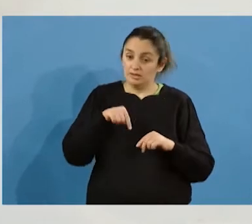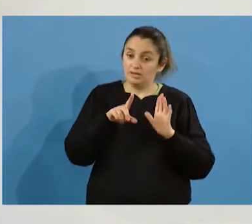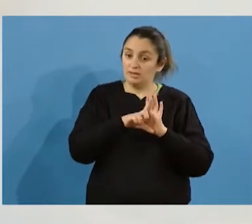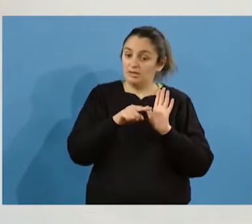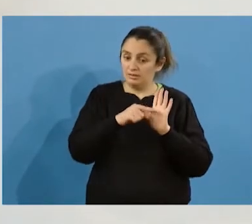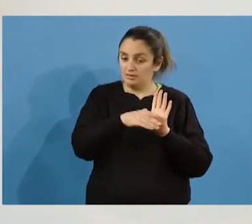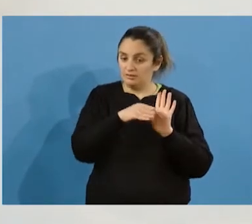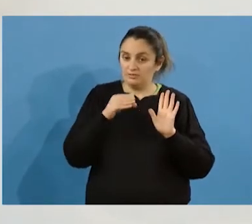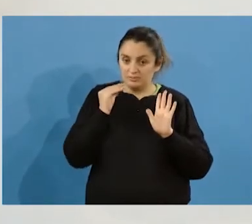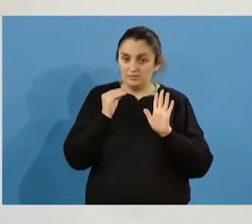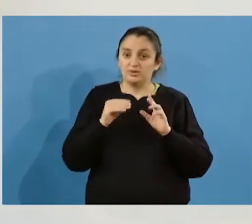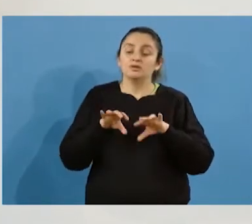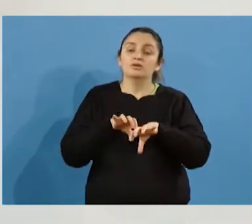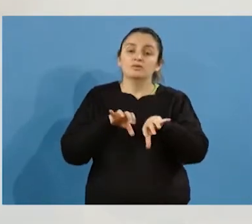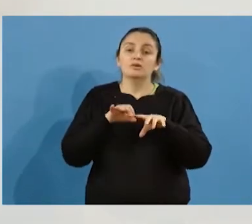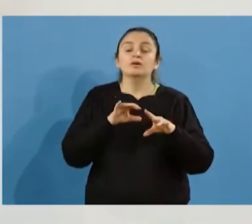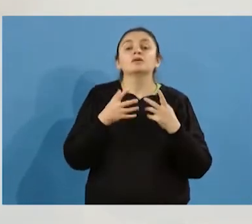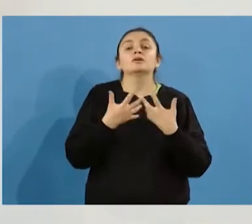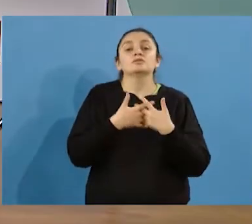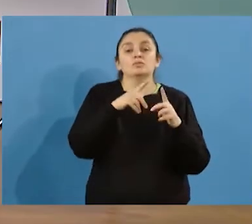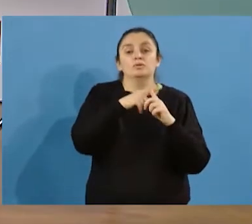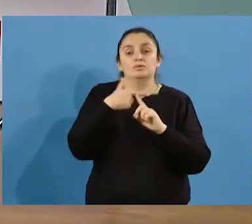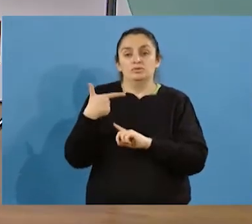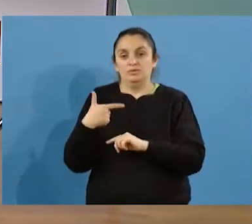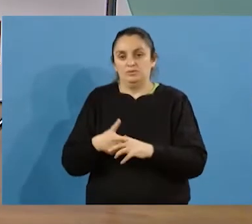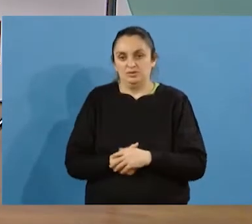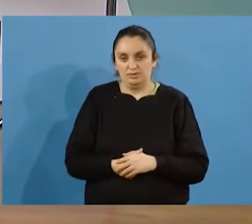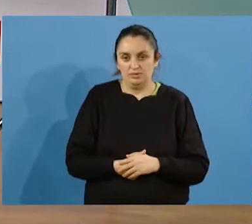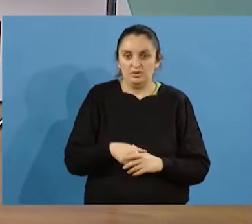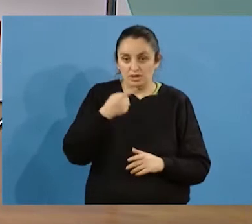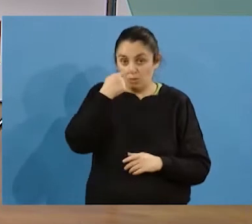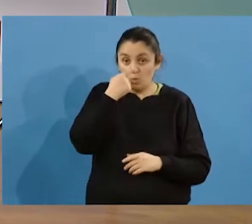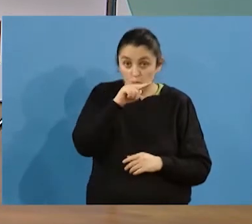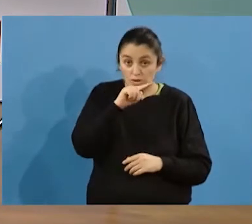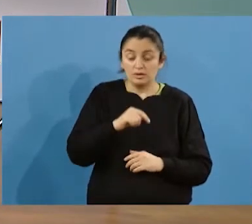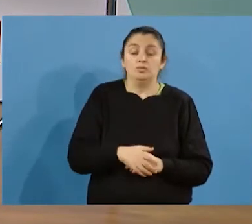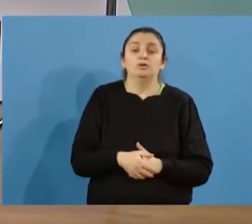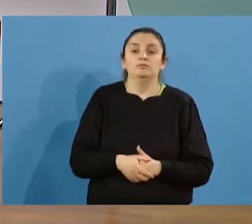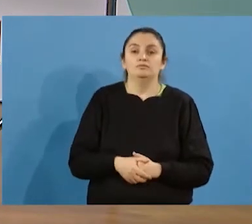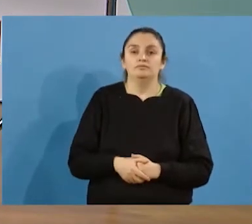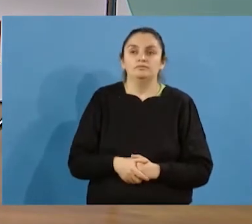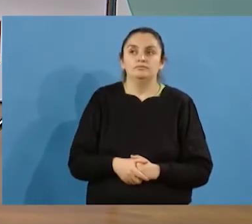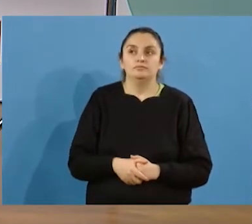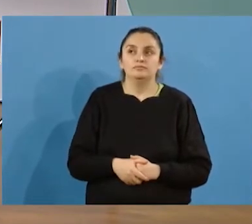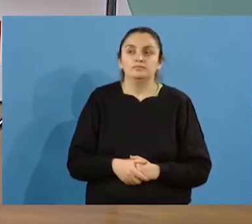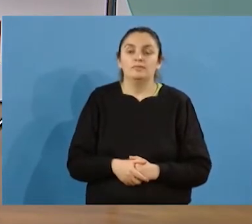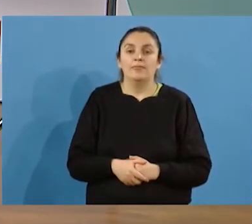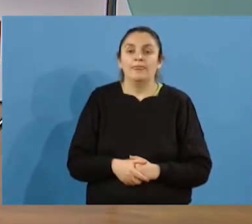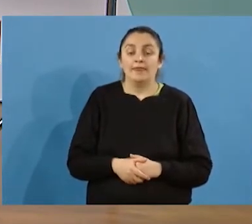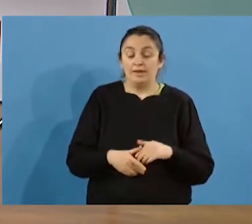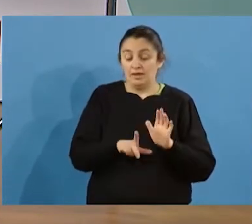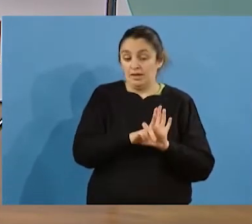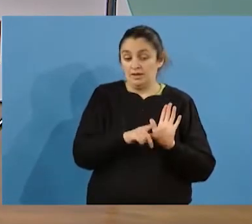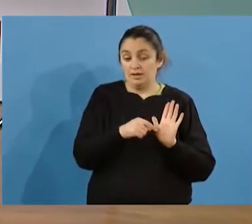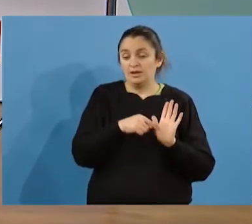con respecto a la multiplicación y la división vamos con una última esta es muy parecida